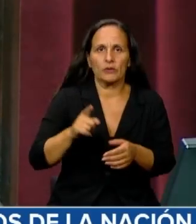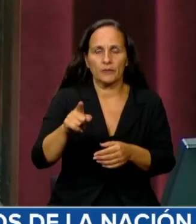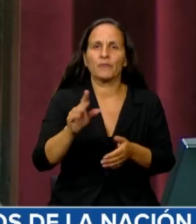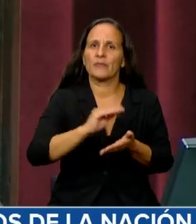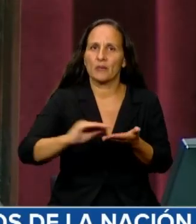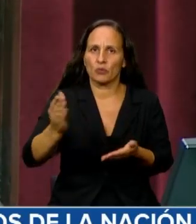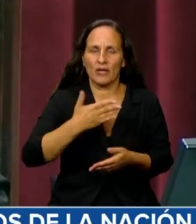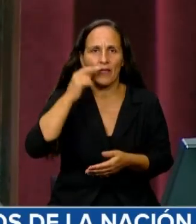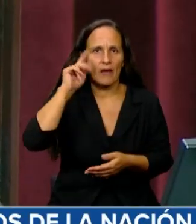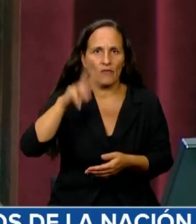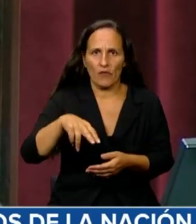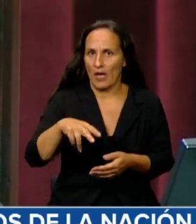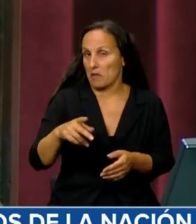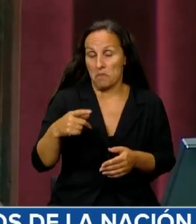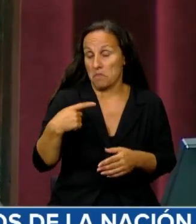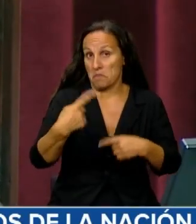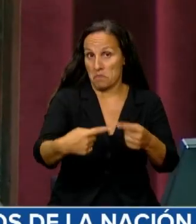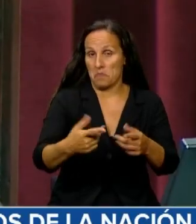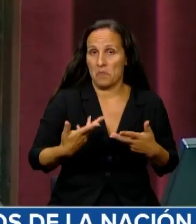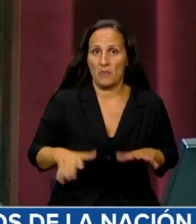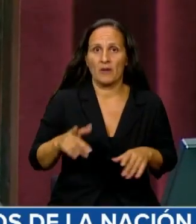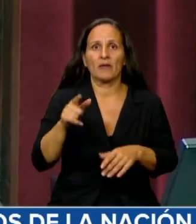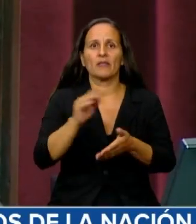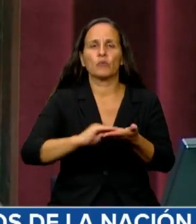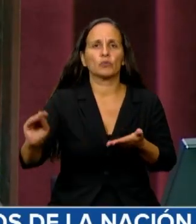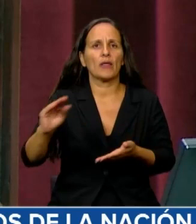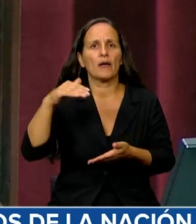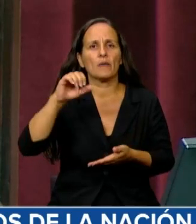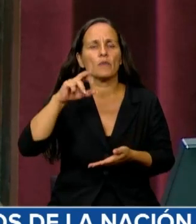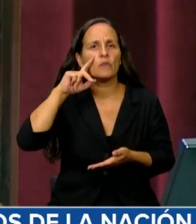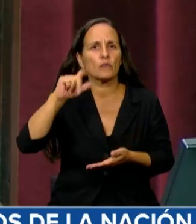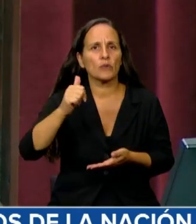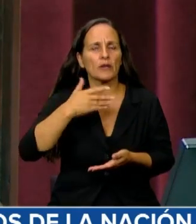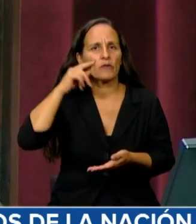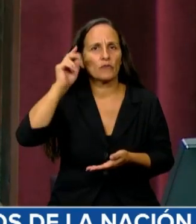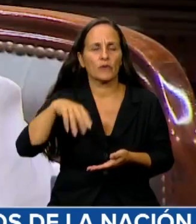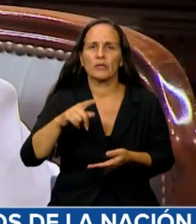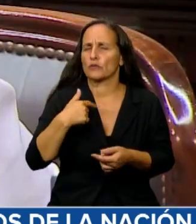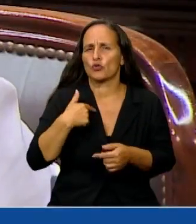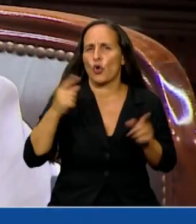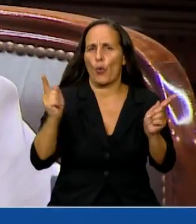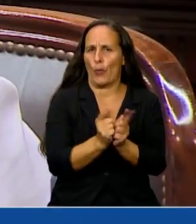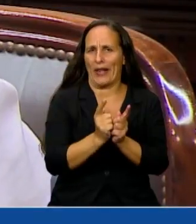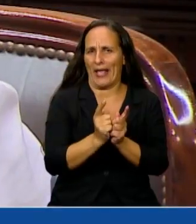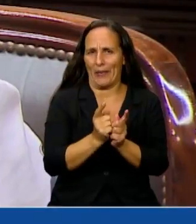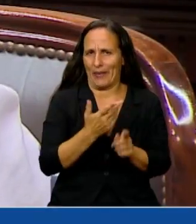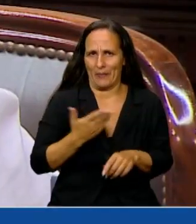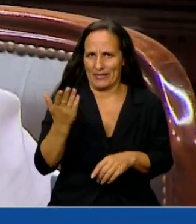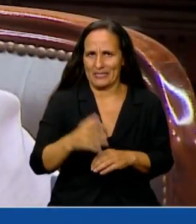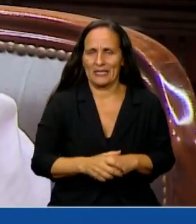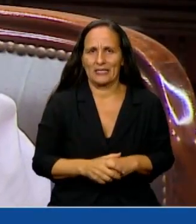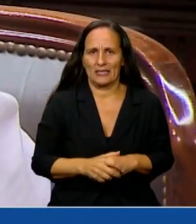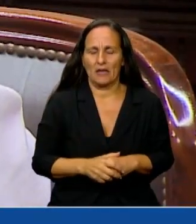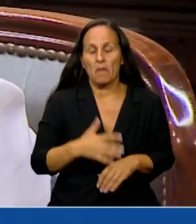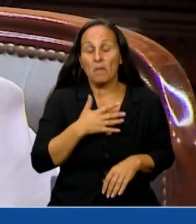Diputada Fein, le damos el tratamiento normal. Diputada Mónica Fein, en uso de la palabra. No, muy brevemente, Presidenta, me parece